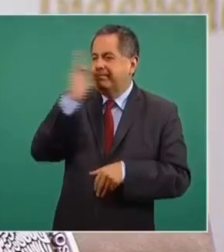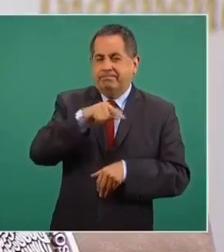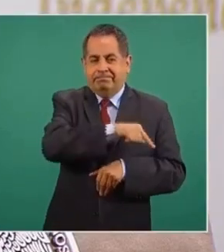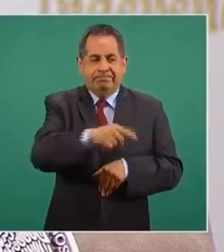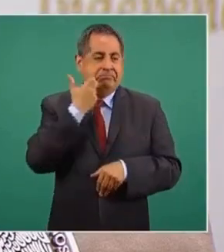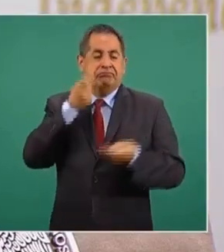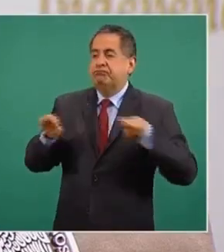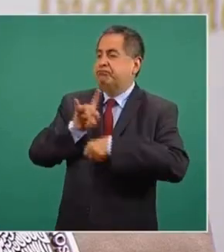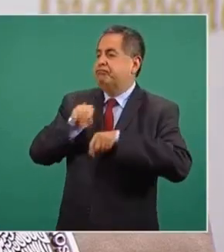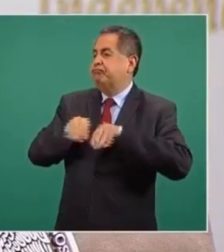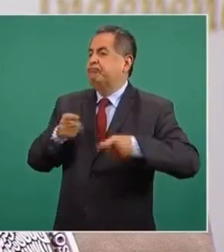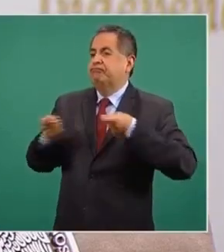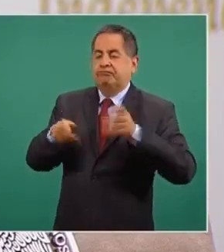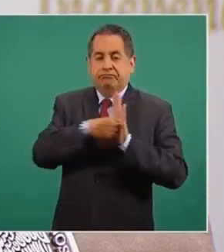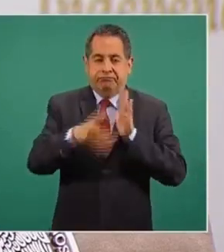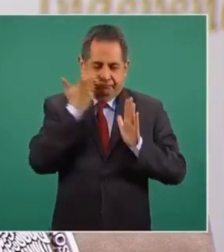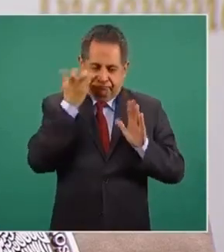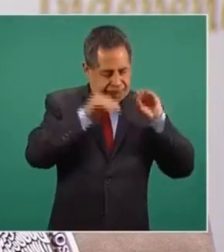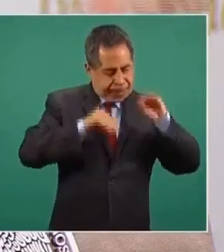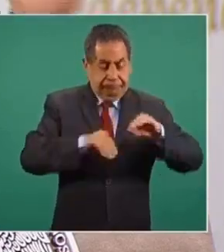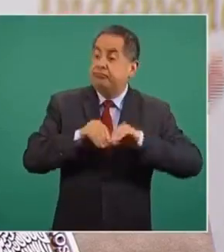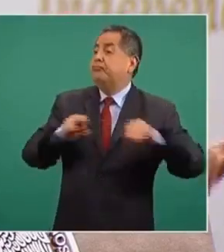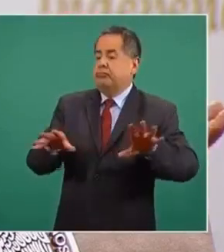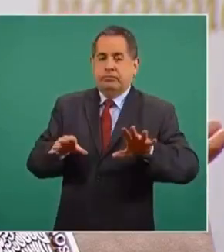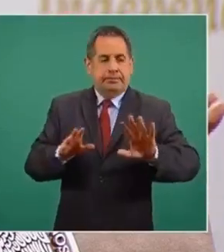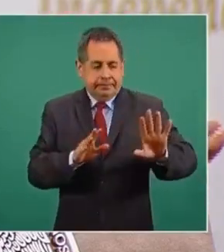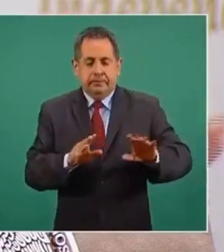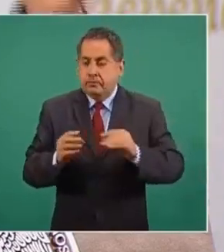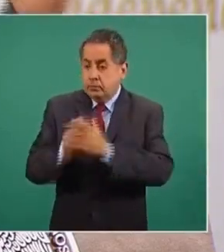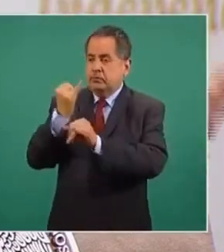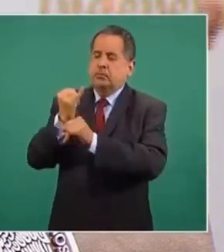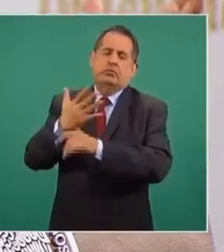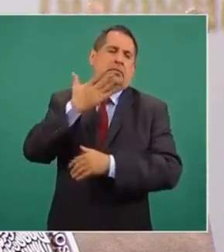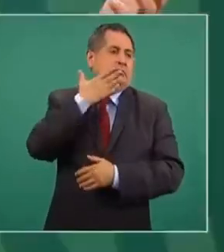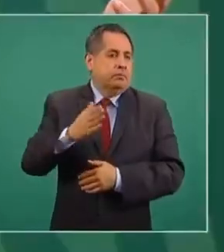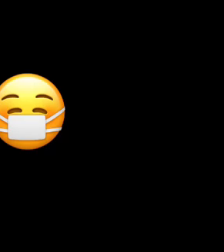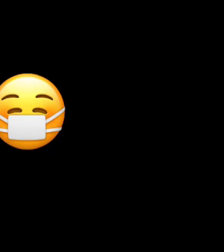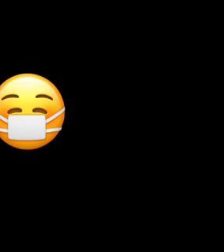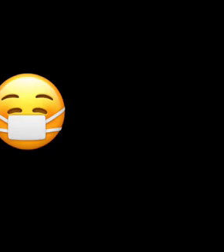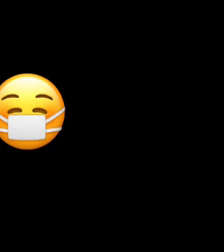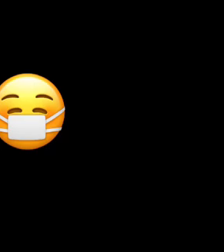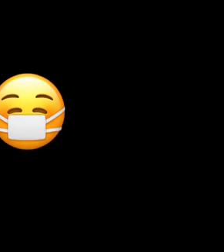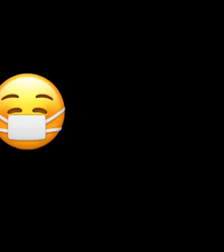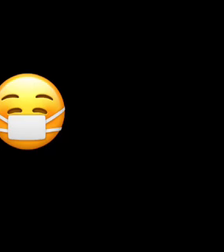desinformación, esa manipulación de medios convencionales. De repente surgen las redes sociales, benditas redes sociales, ¿no?